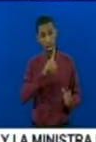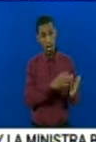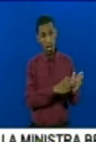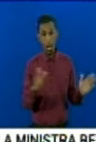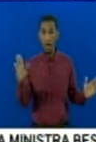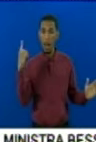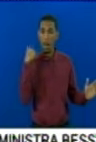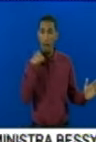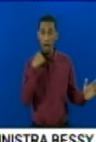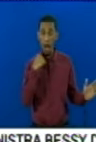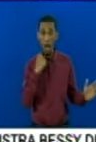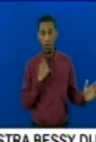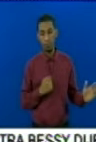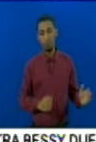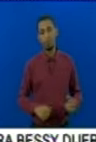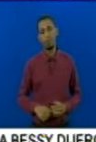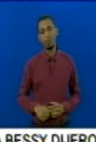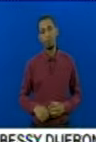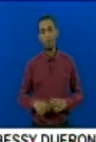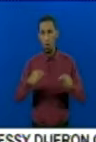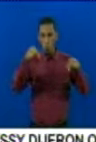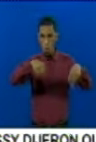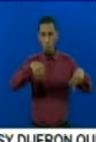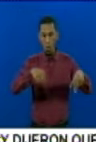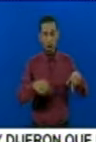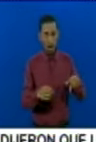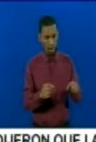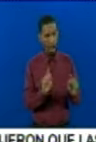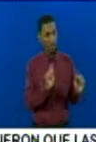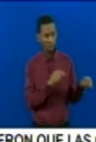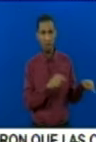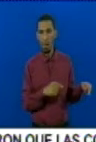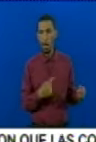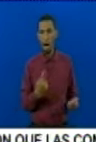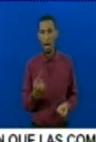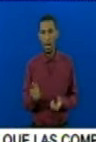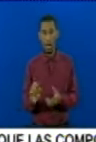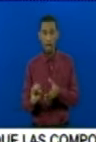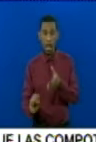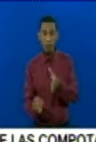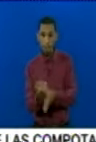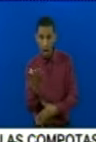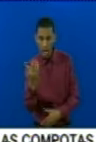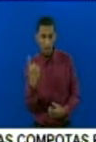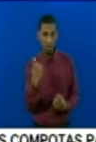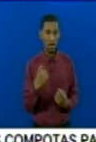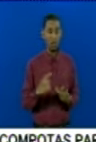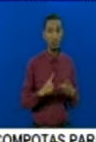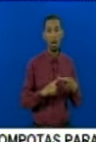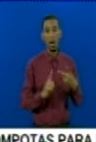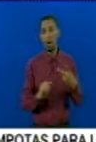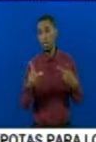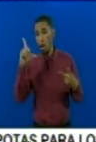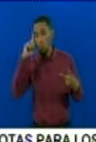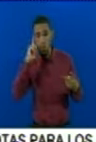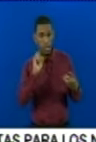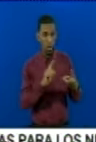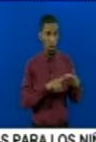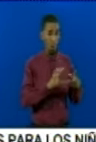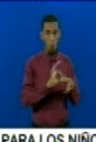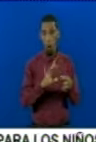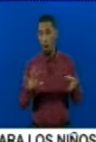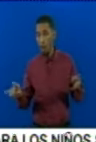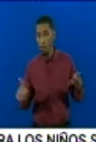10 de los 12 meses. Hoy hay compota todavía por distribuir en La Maya, en Guamá, en San Luis, en